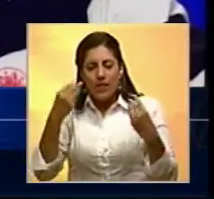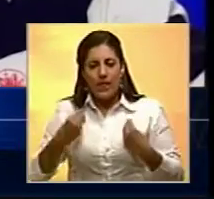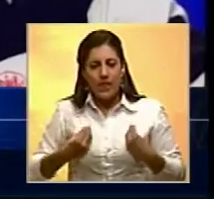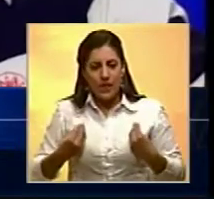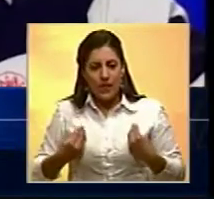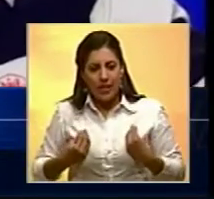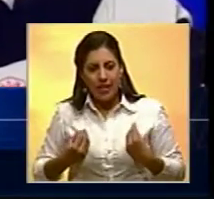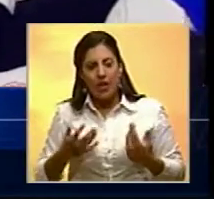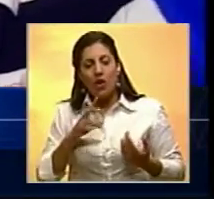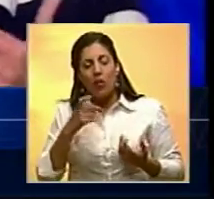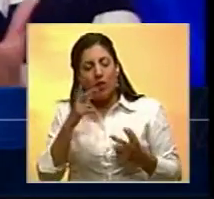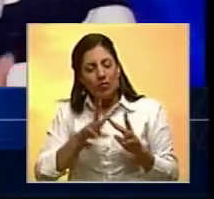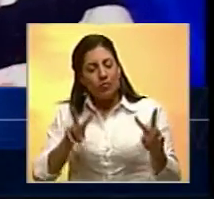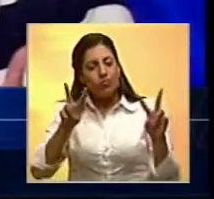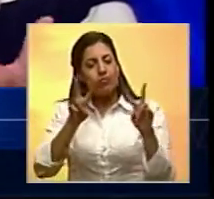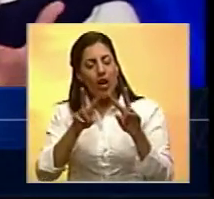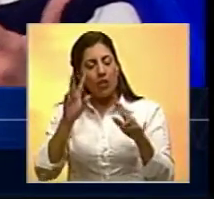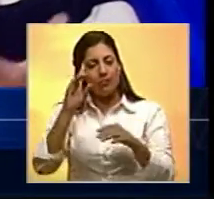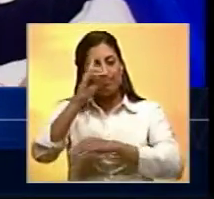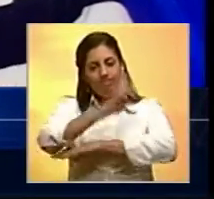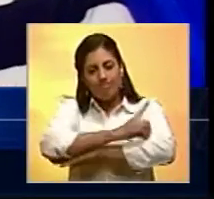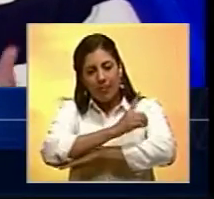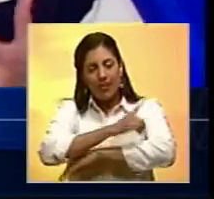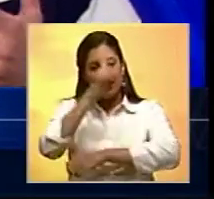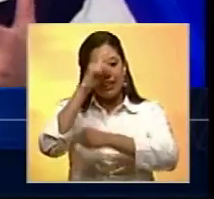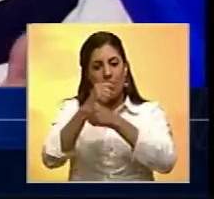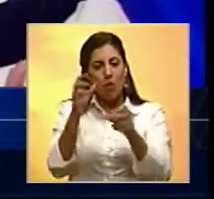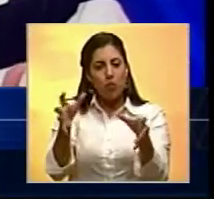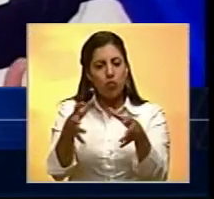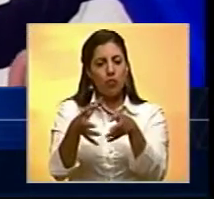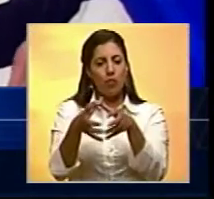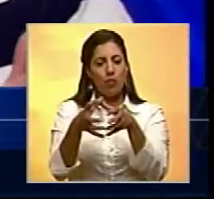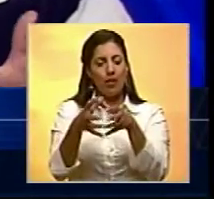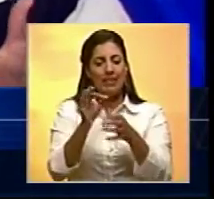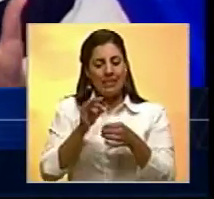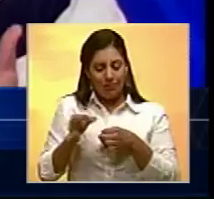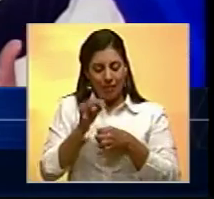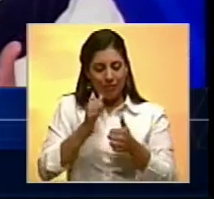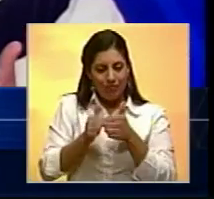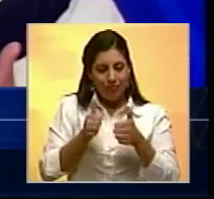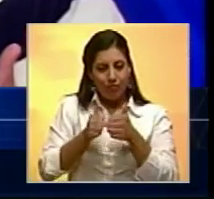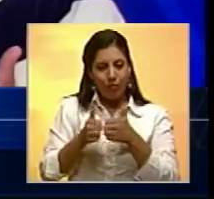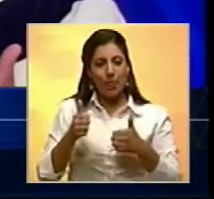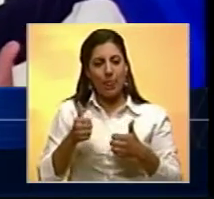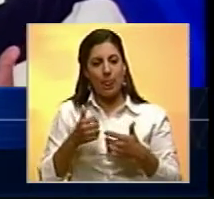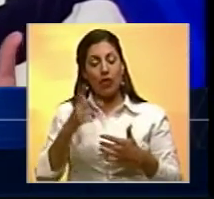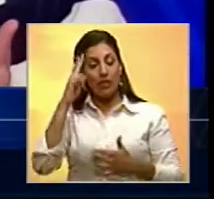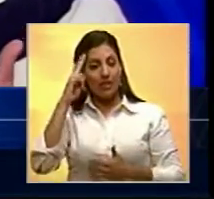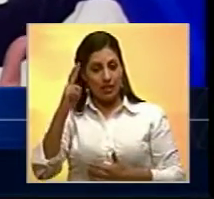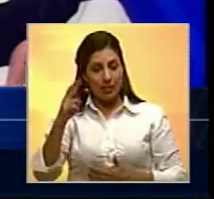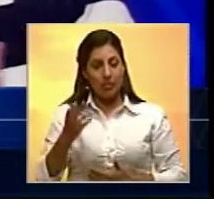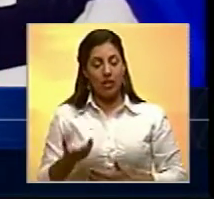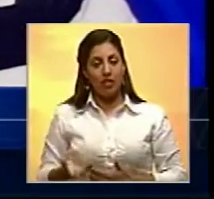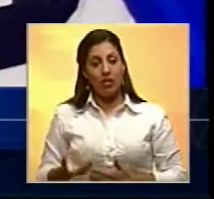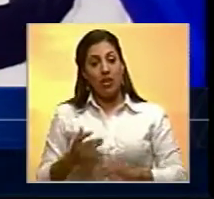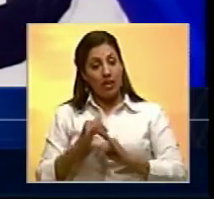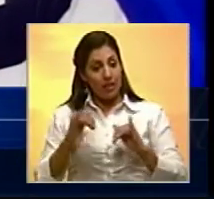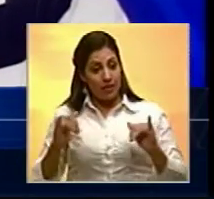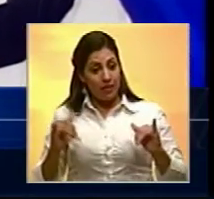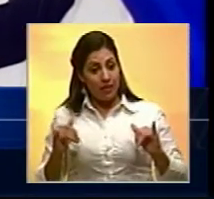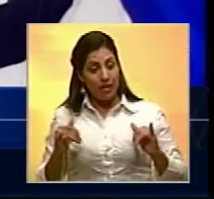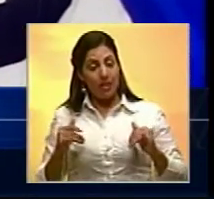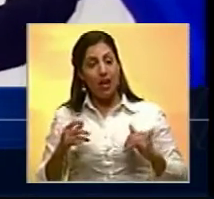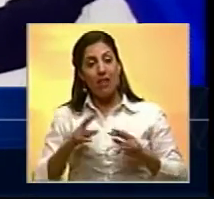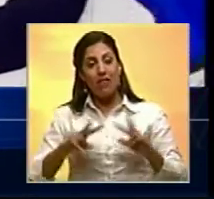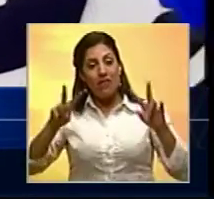con ciertos valores que son la disciplina, el trabajo en equipo, el espíritu deportivo, el respeto. Y al final el